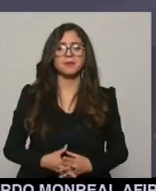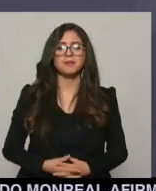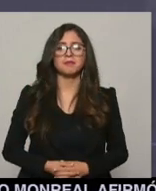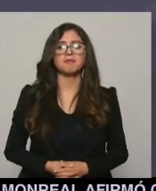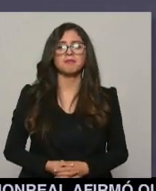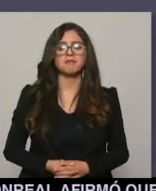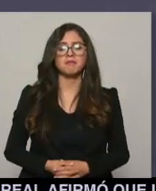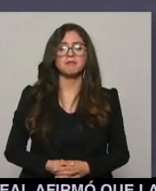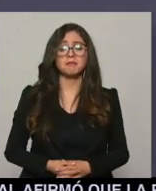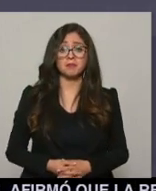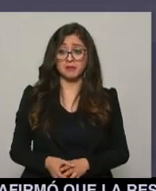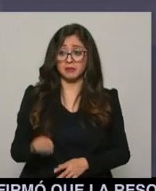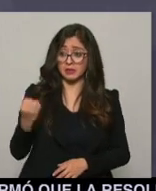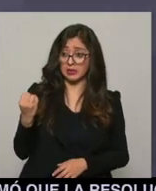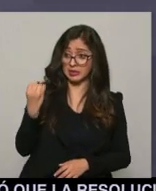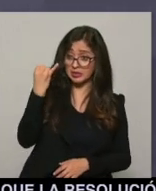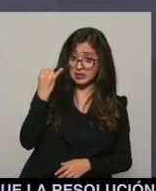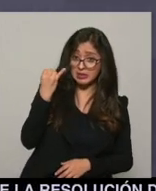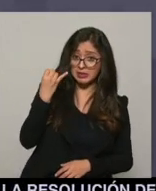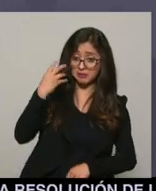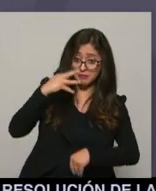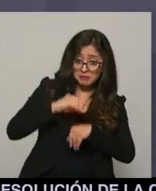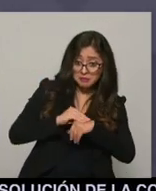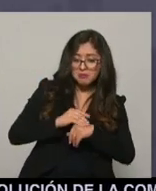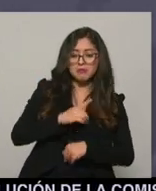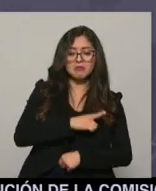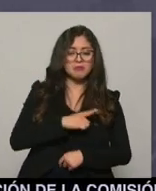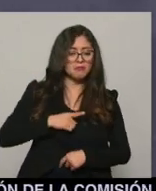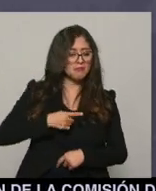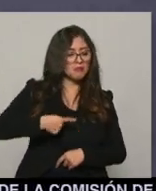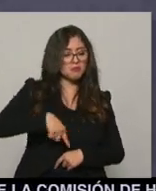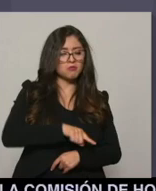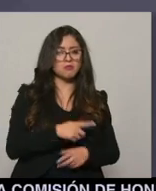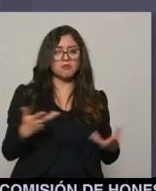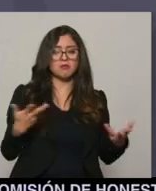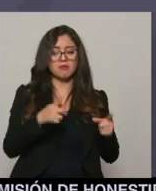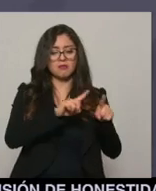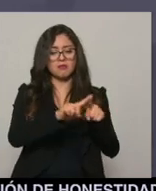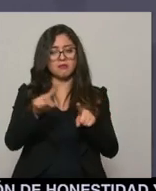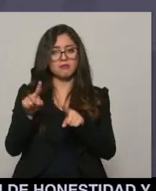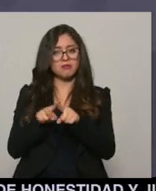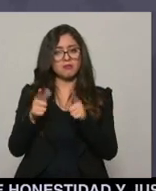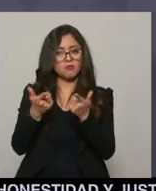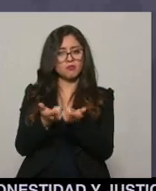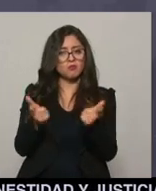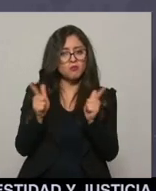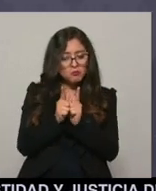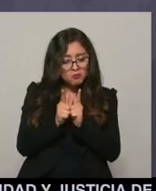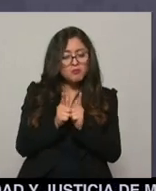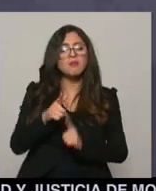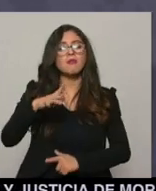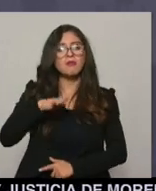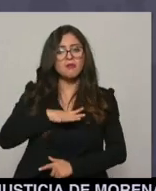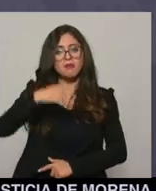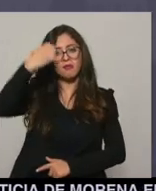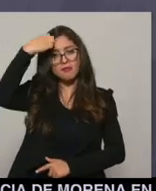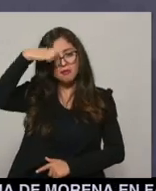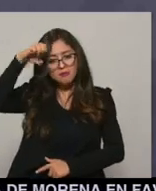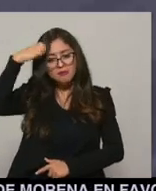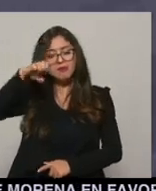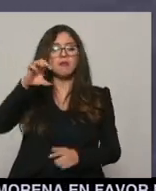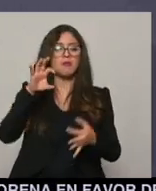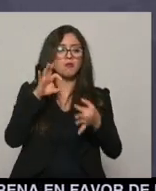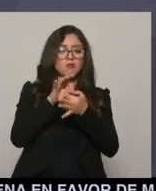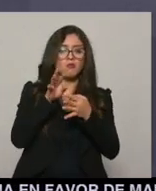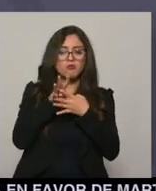otorga el permiso, pues tendríamos que organizarnos en distintos grupos porque pues hay especialistas, como te decía, de diversas